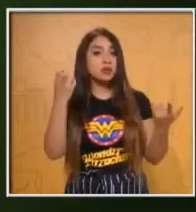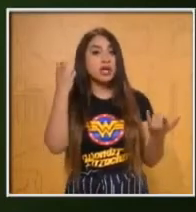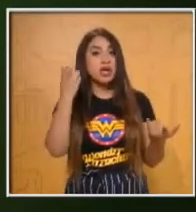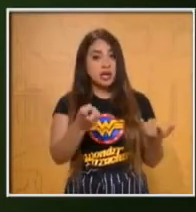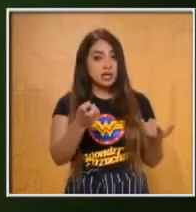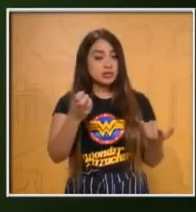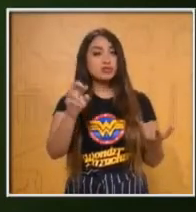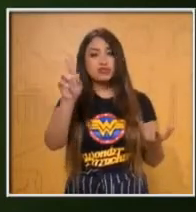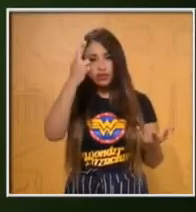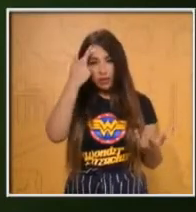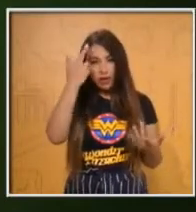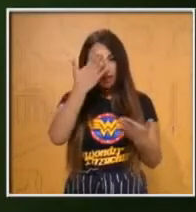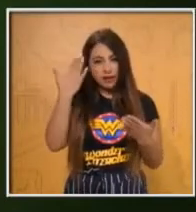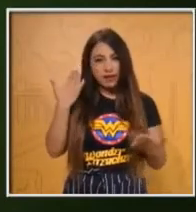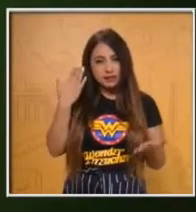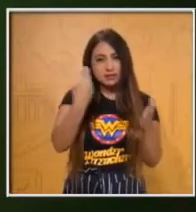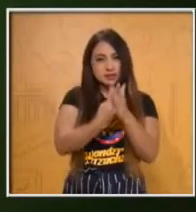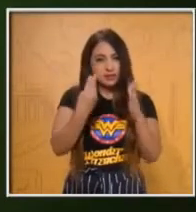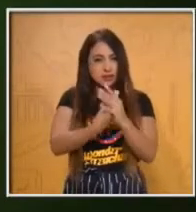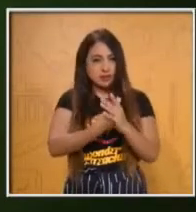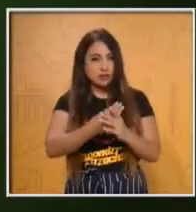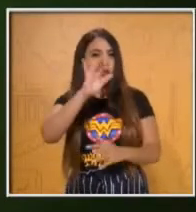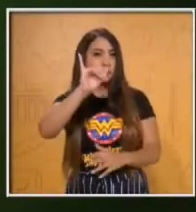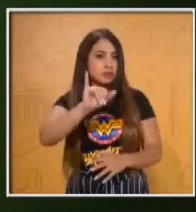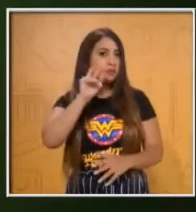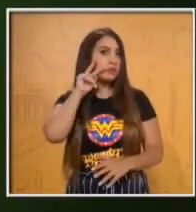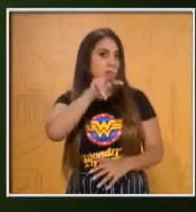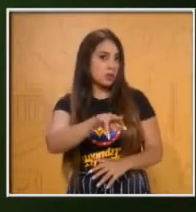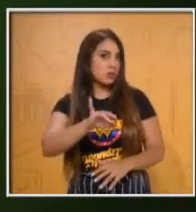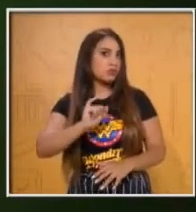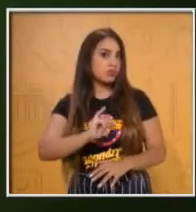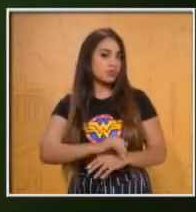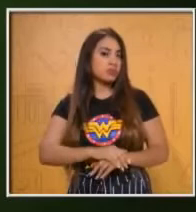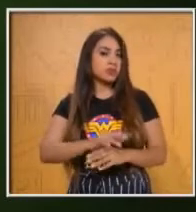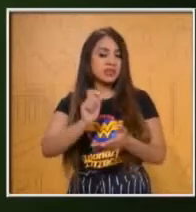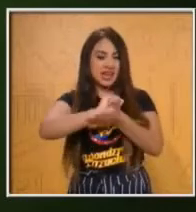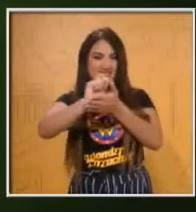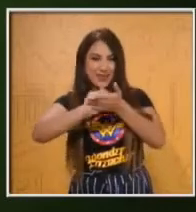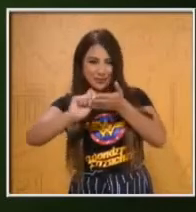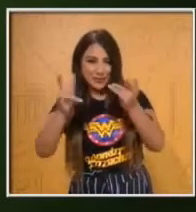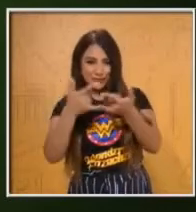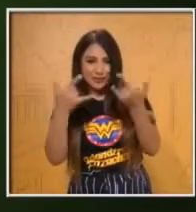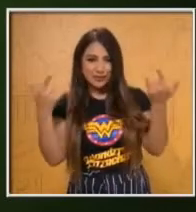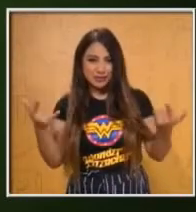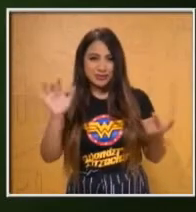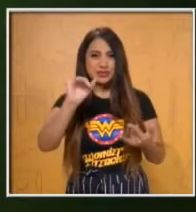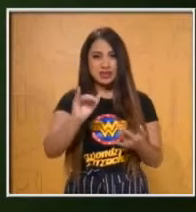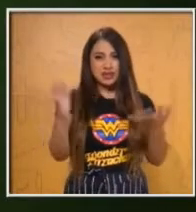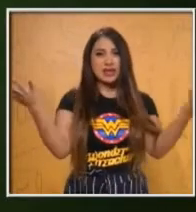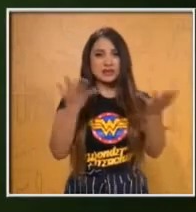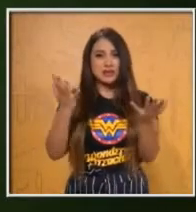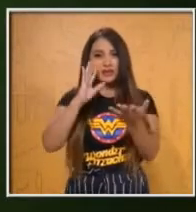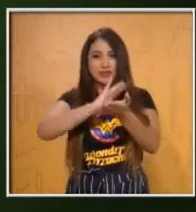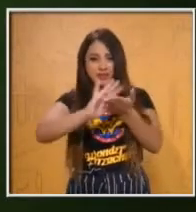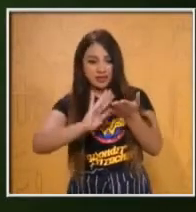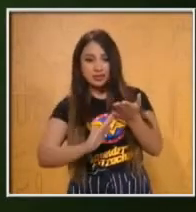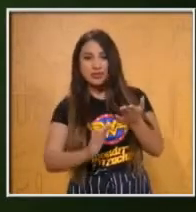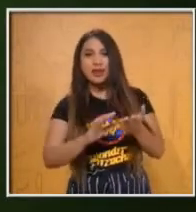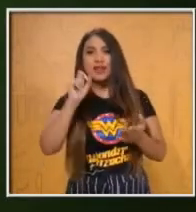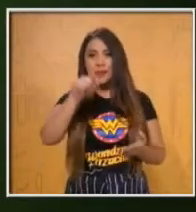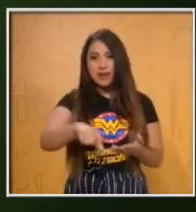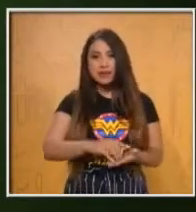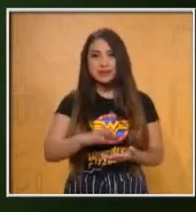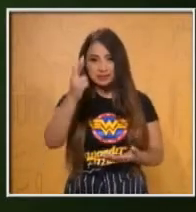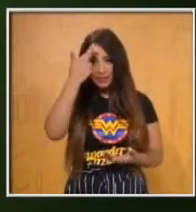sé si lo recuerden, en las clases anteriores escribieron unos cuentos y también realizaron lectura de estos. Pero la